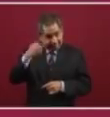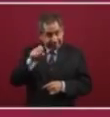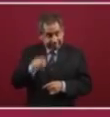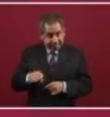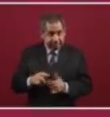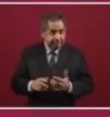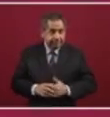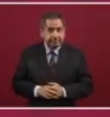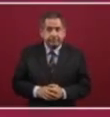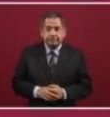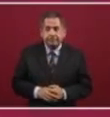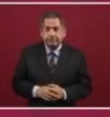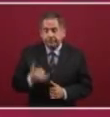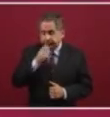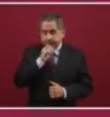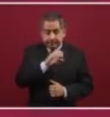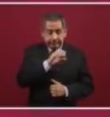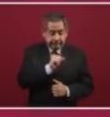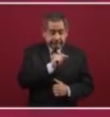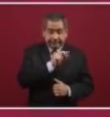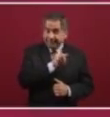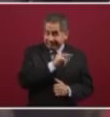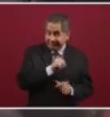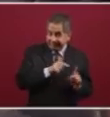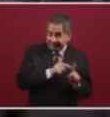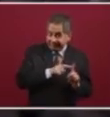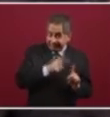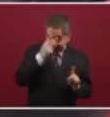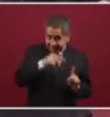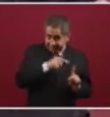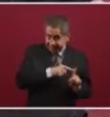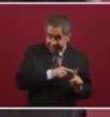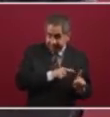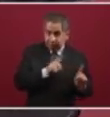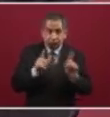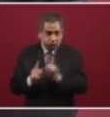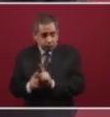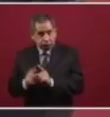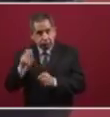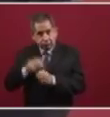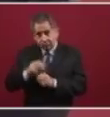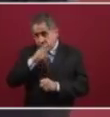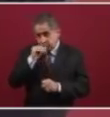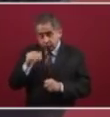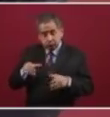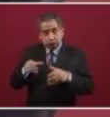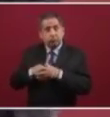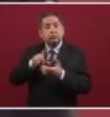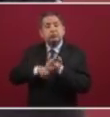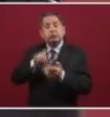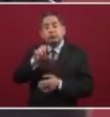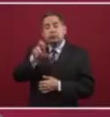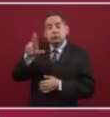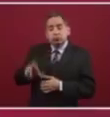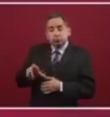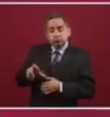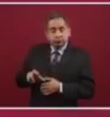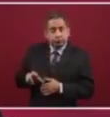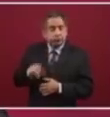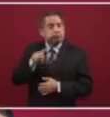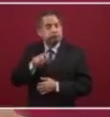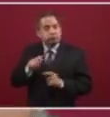y Catarino estaba ya en Costa Rica, donde se les